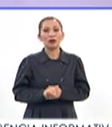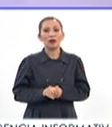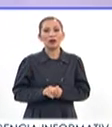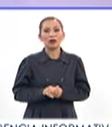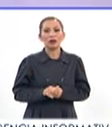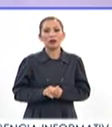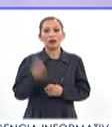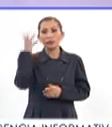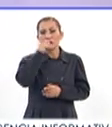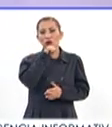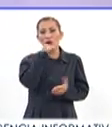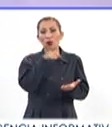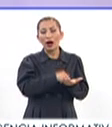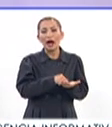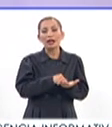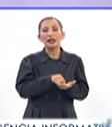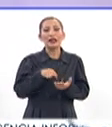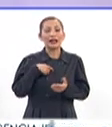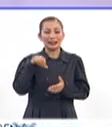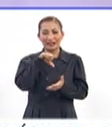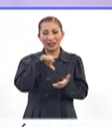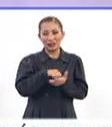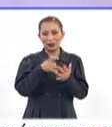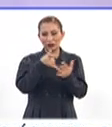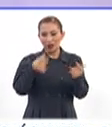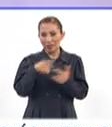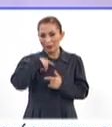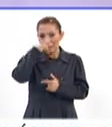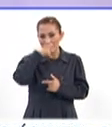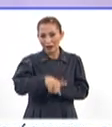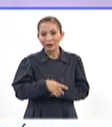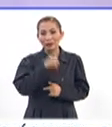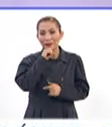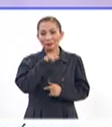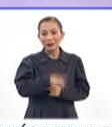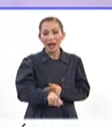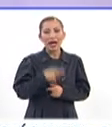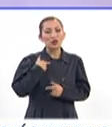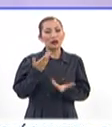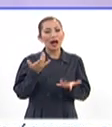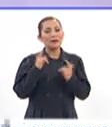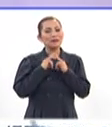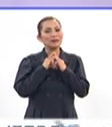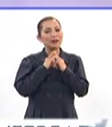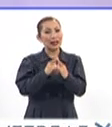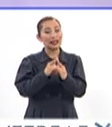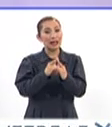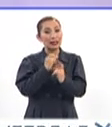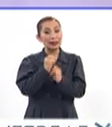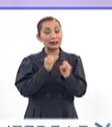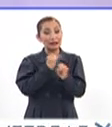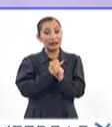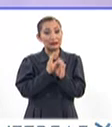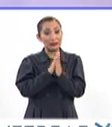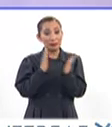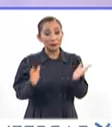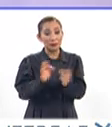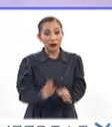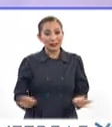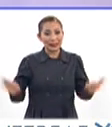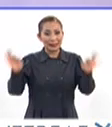este bellísimo recinto en el centro histórico de nuestro país. Por supuesto, una de las ferias internacionales del libro